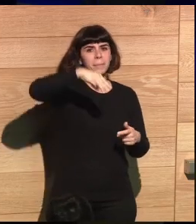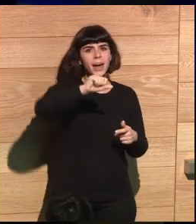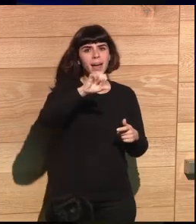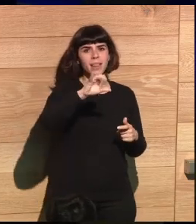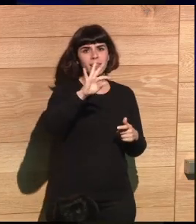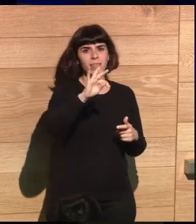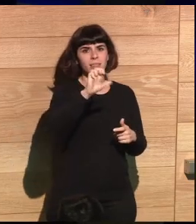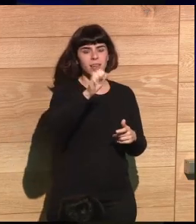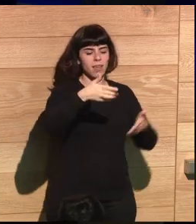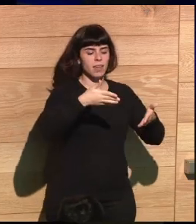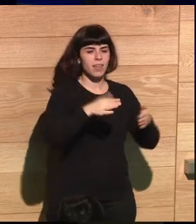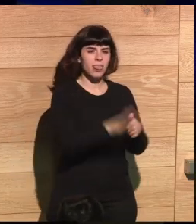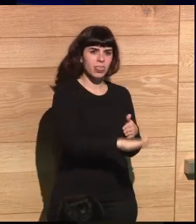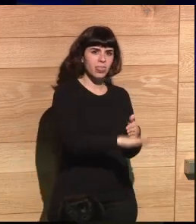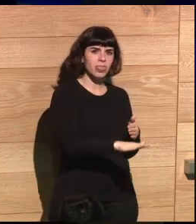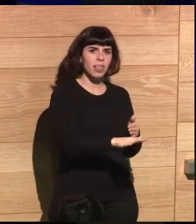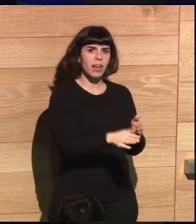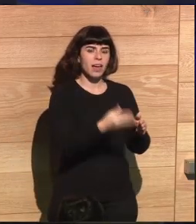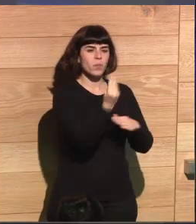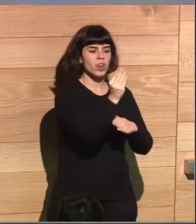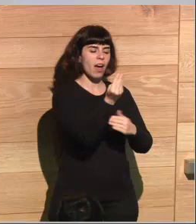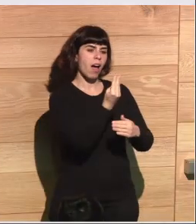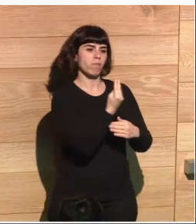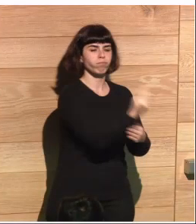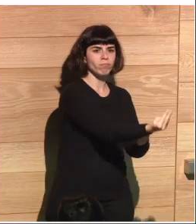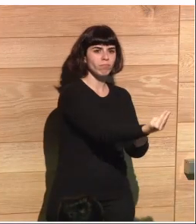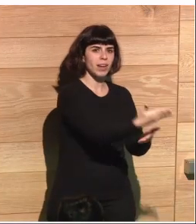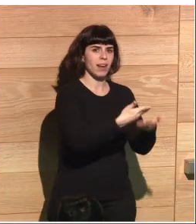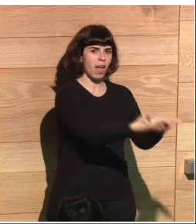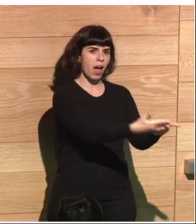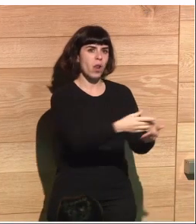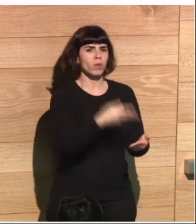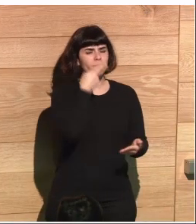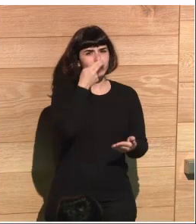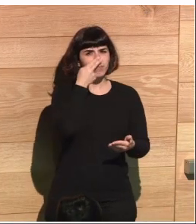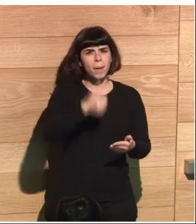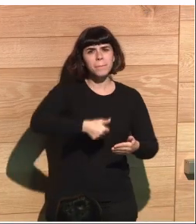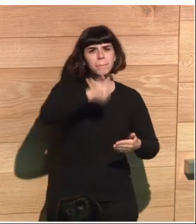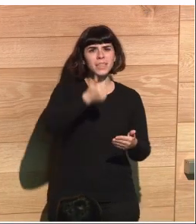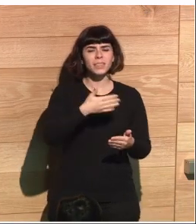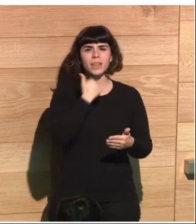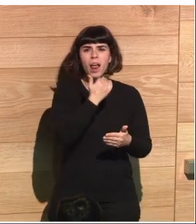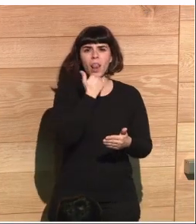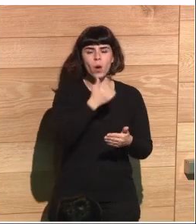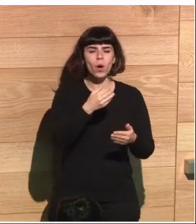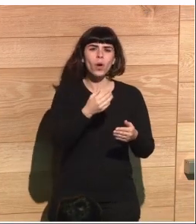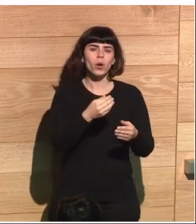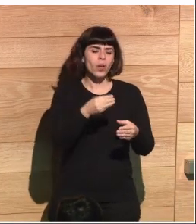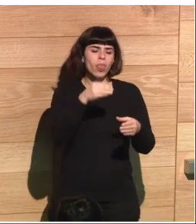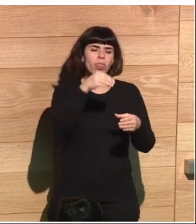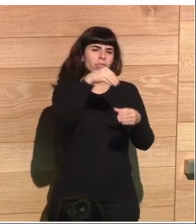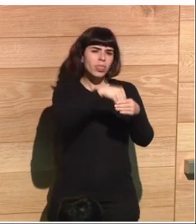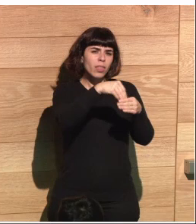fijaba solamente en el vestidito o en el peinado, porque lo que más le interesaba era algo que no podía ver: el contenido